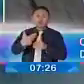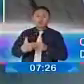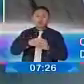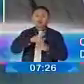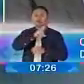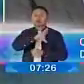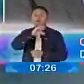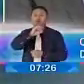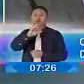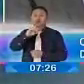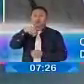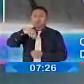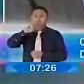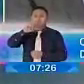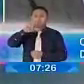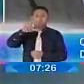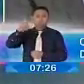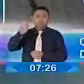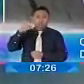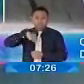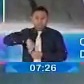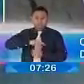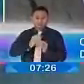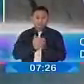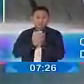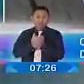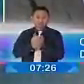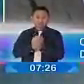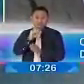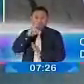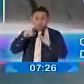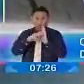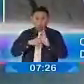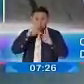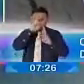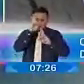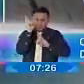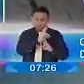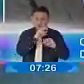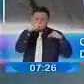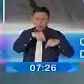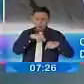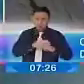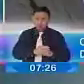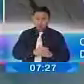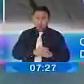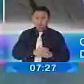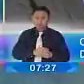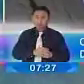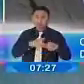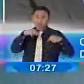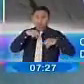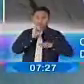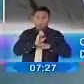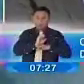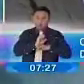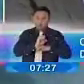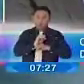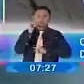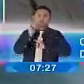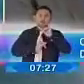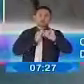millas o que esté con actividades pesqueras cumpla estrictos protocolos y estrictas medidas que se exigen no solamente al Lecor que las